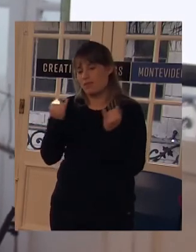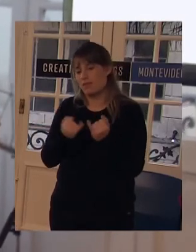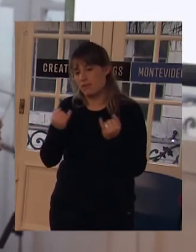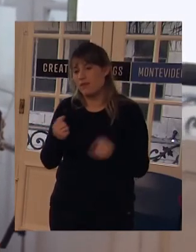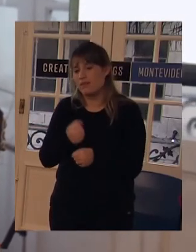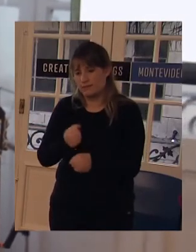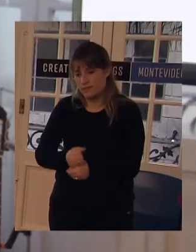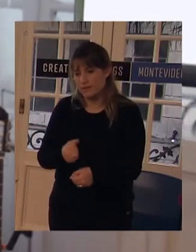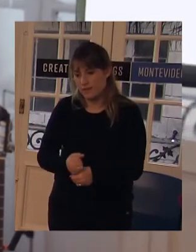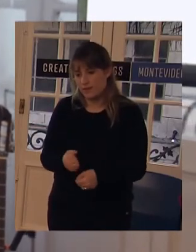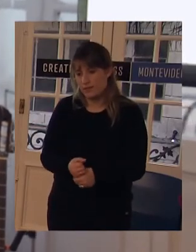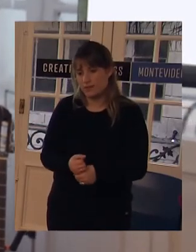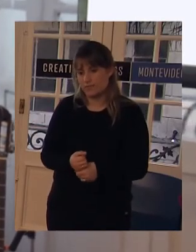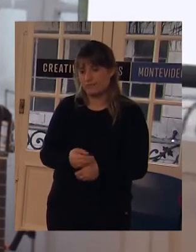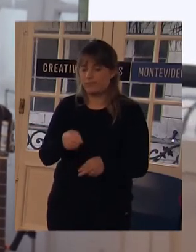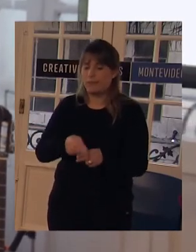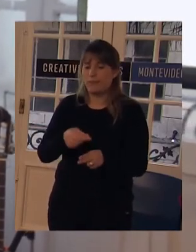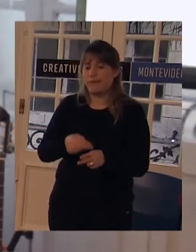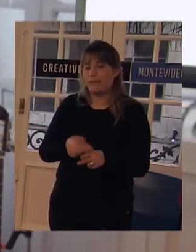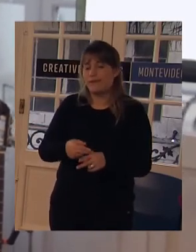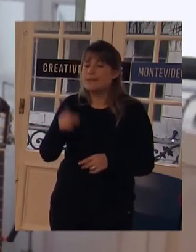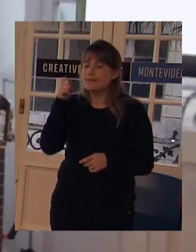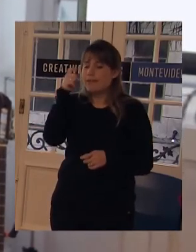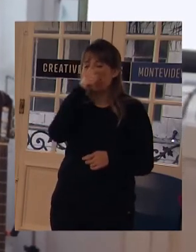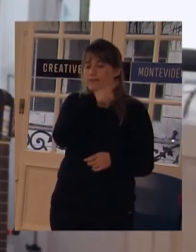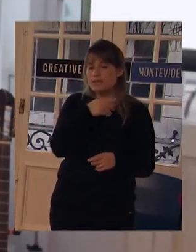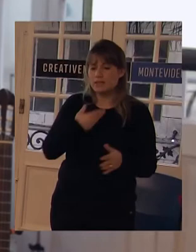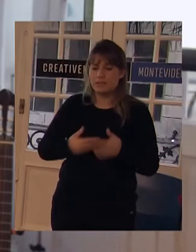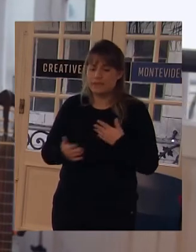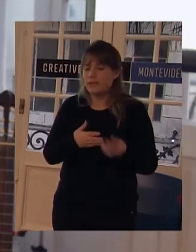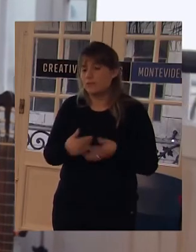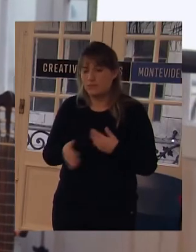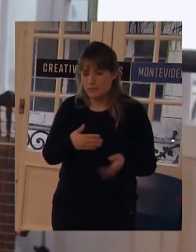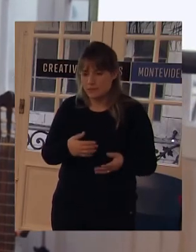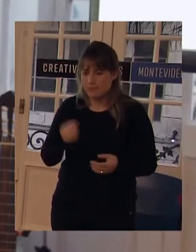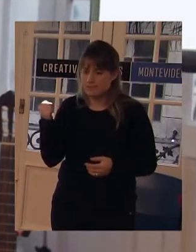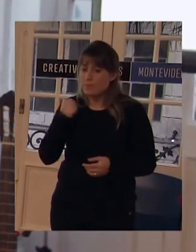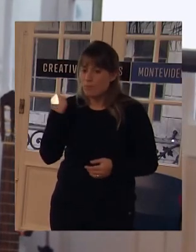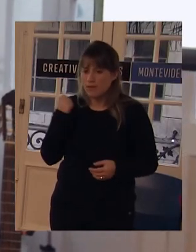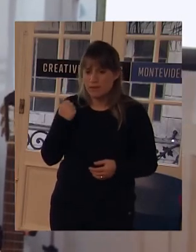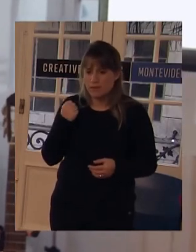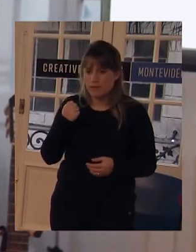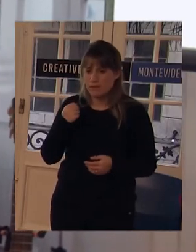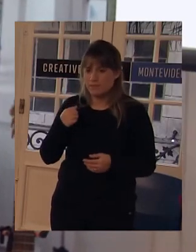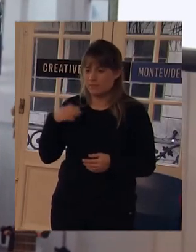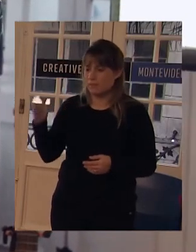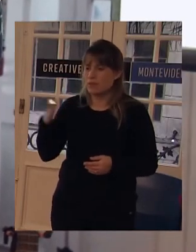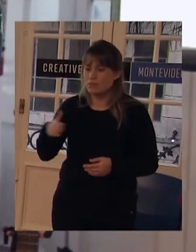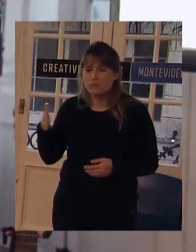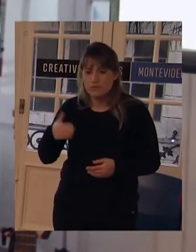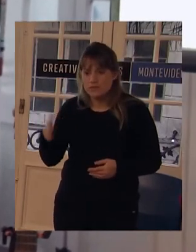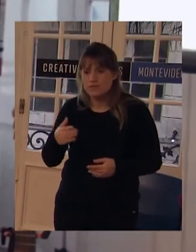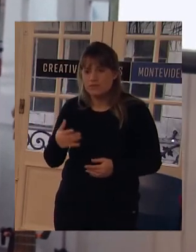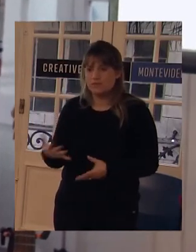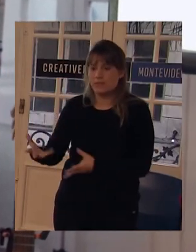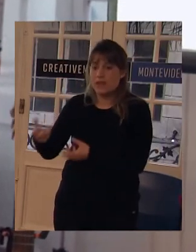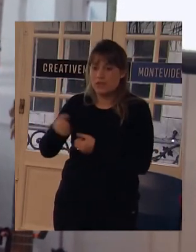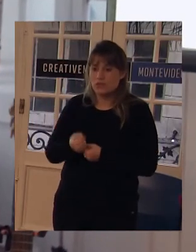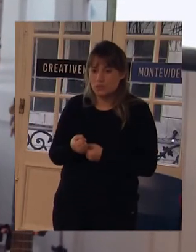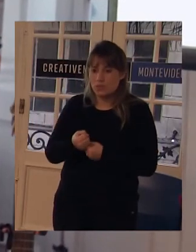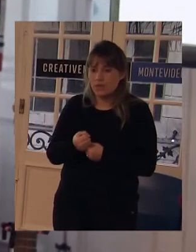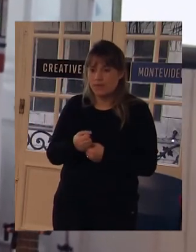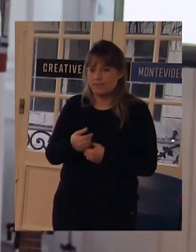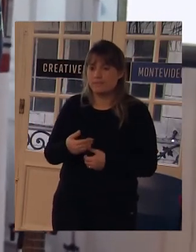todas palabras que importan. Lo importante de todo esto son procesos que ayudan a un mejor entendimiento,